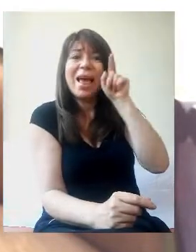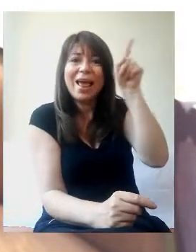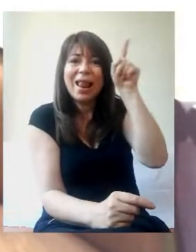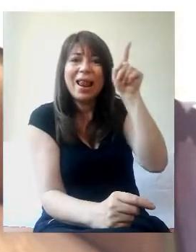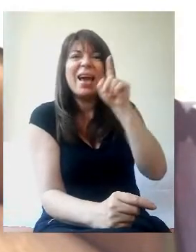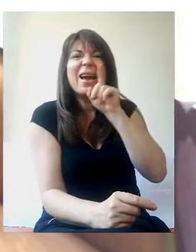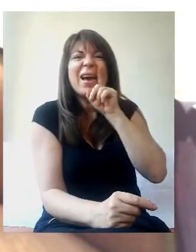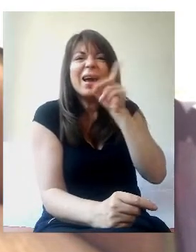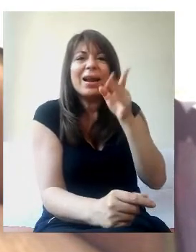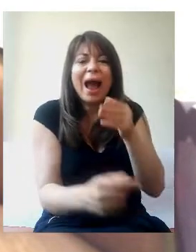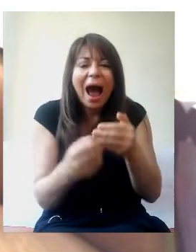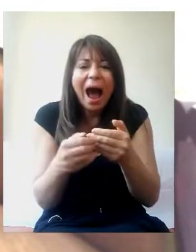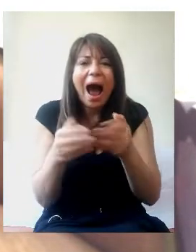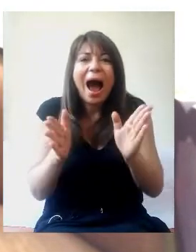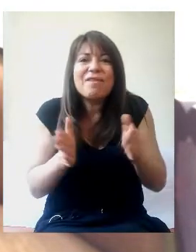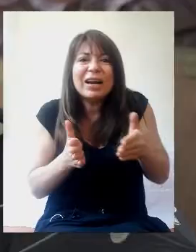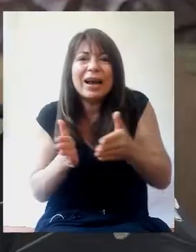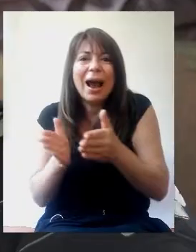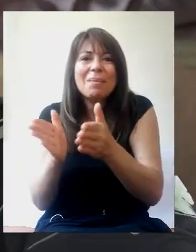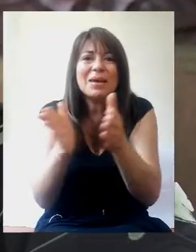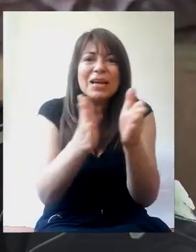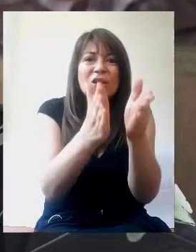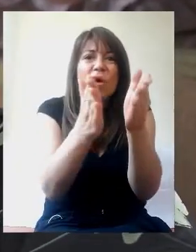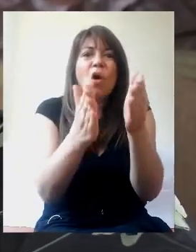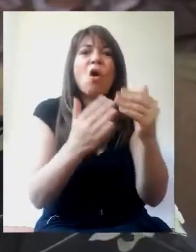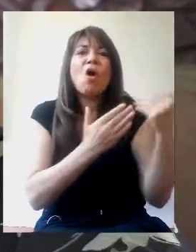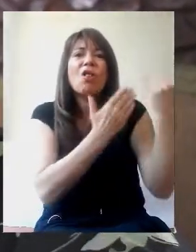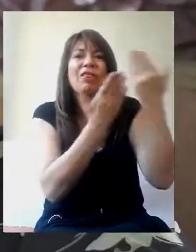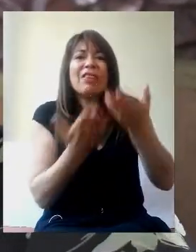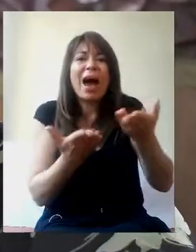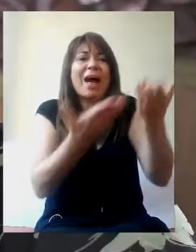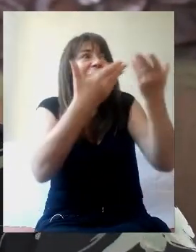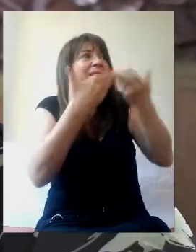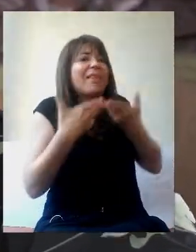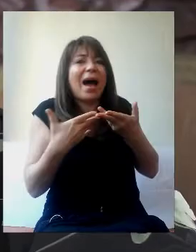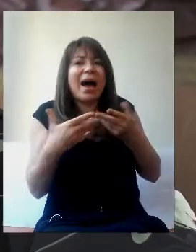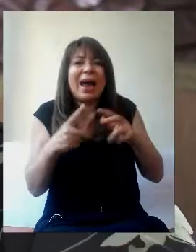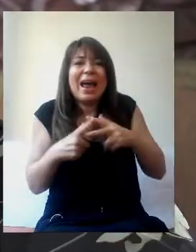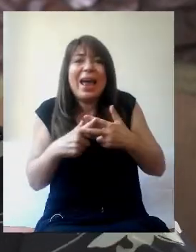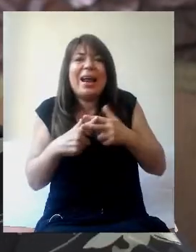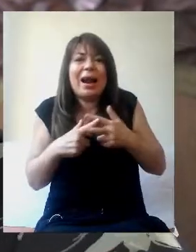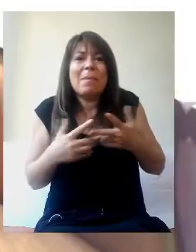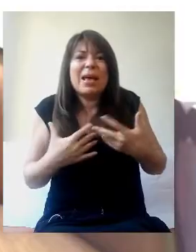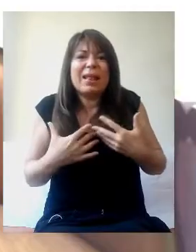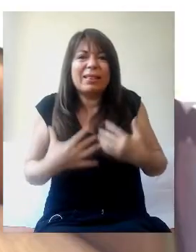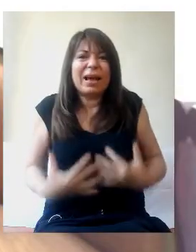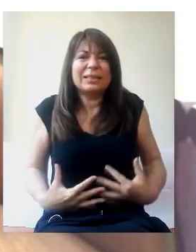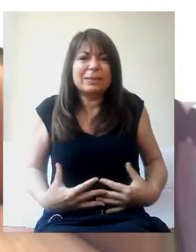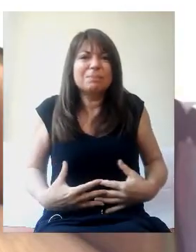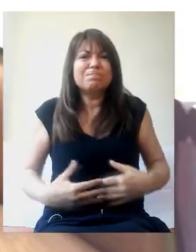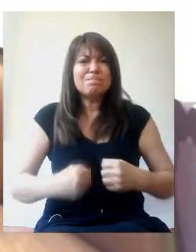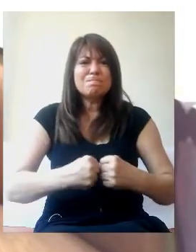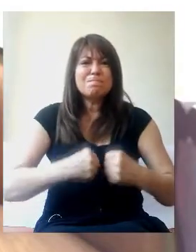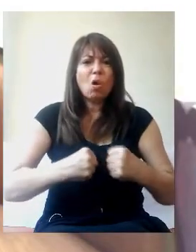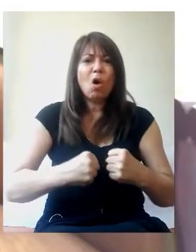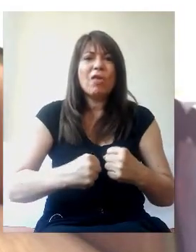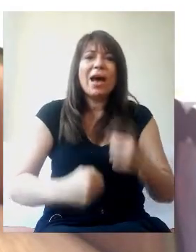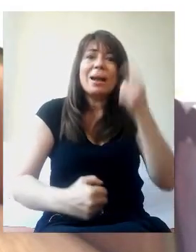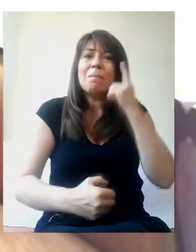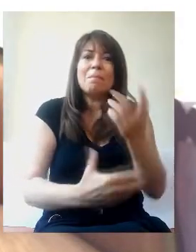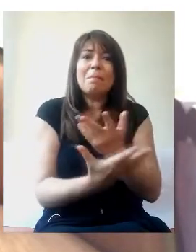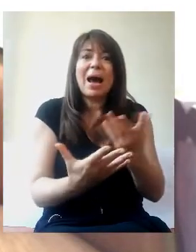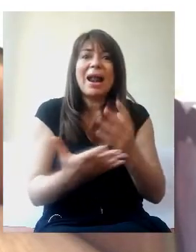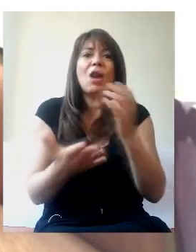Él es quien va abriendo puertas y va otorgando las herramientas para poder sacar un hijo con